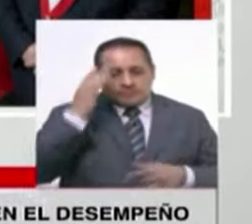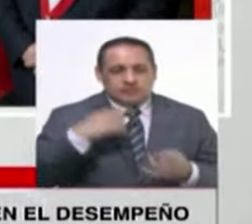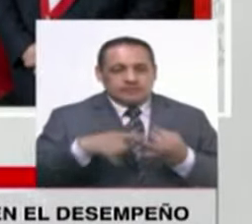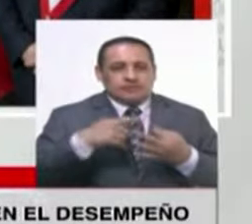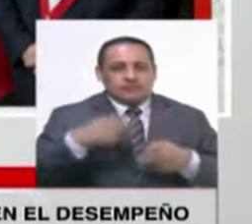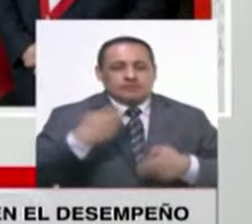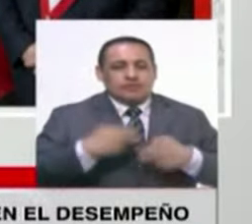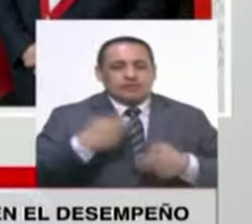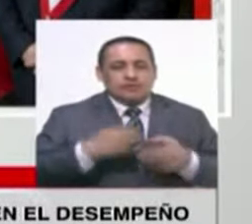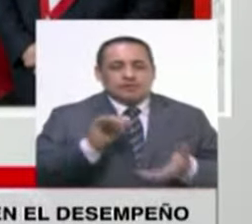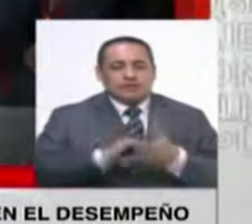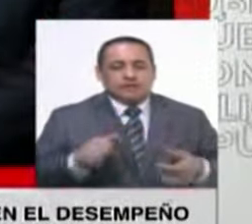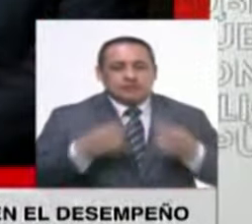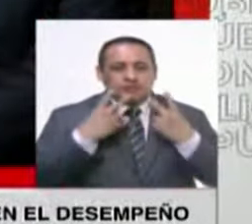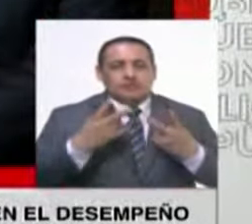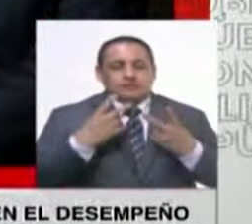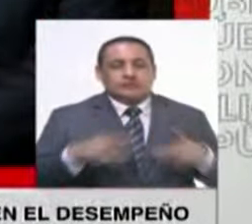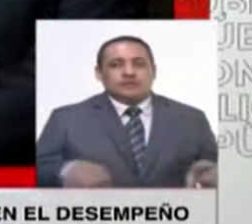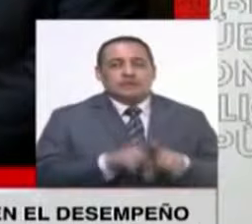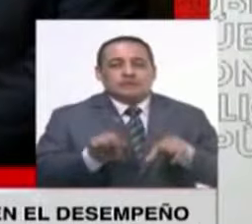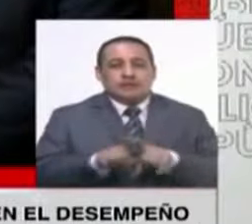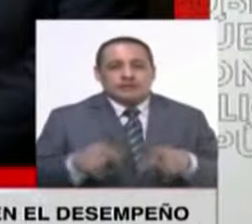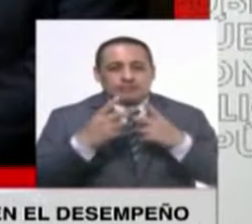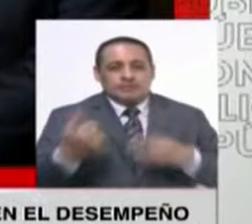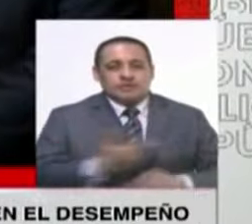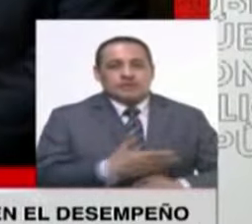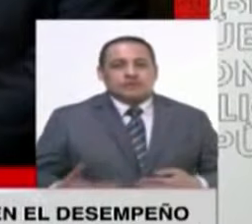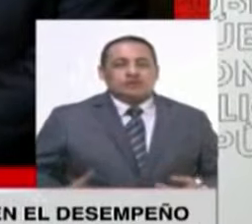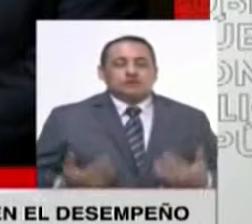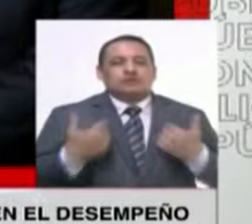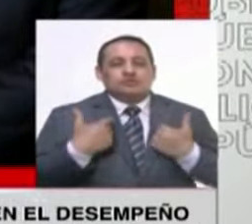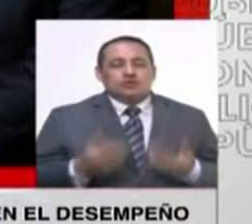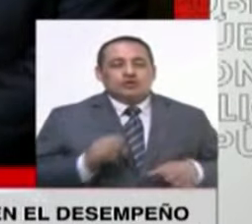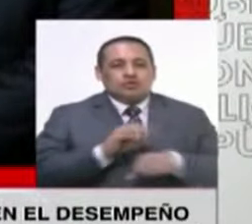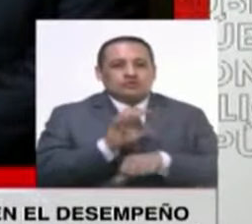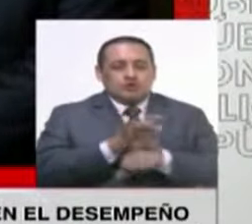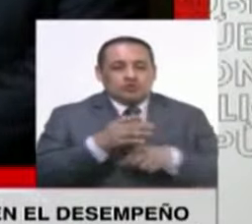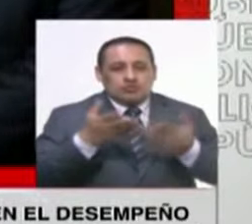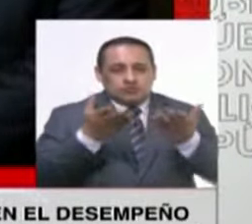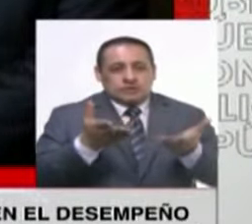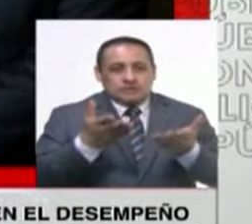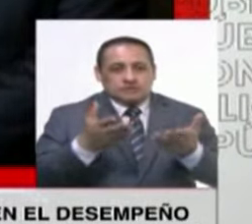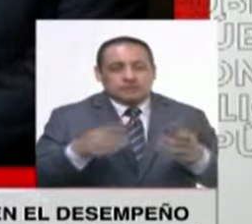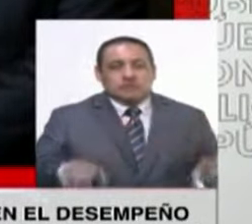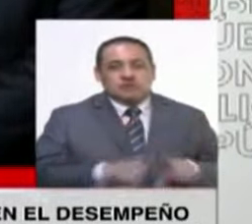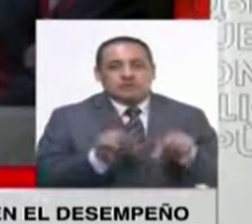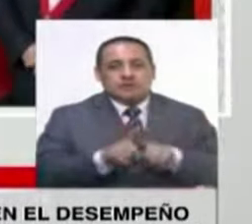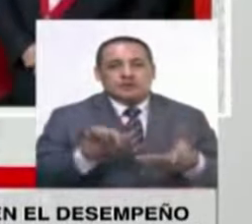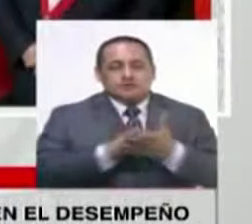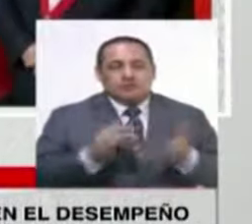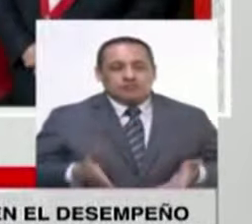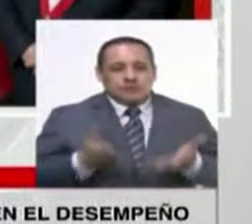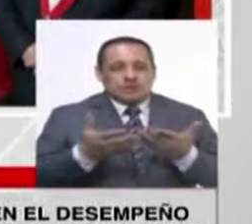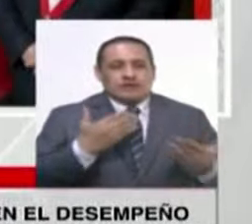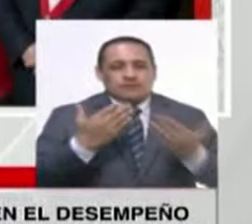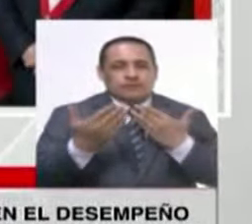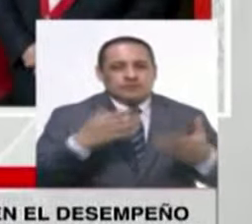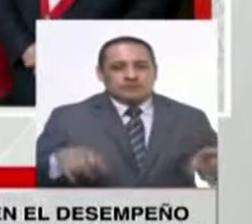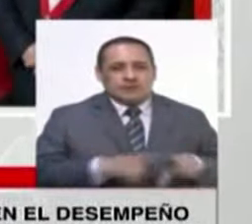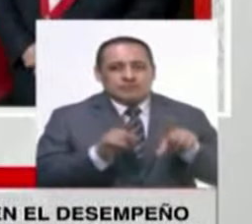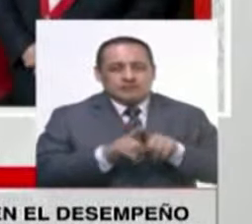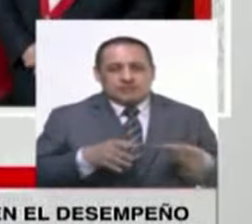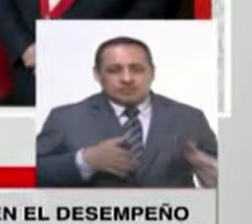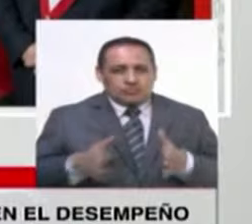delicada en la que él se encuentra. Y de paso, señor presidente, yo sugeriría a usted que se pudiera ver la forma de mantener